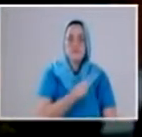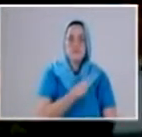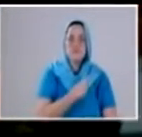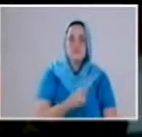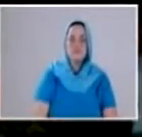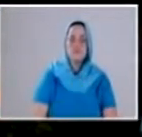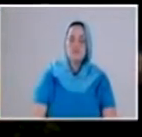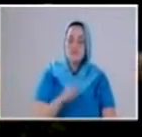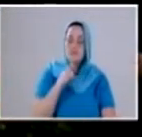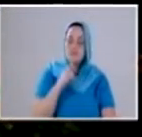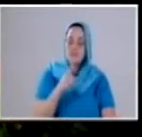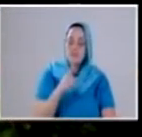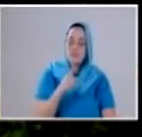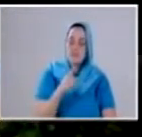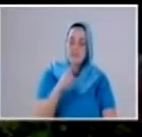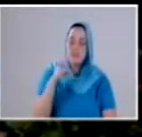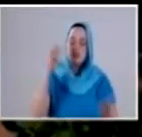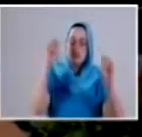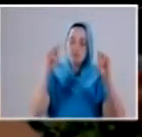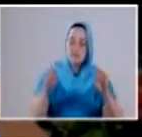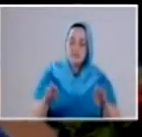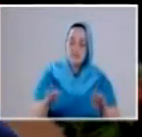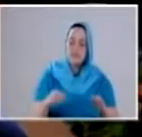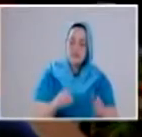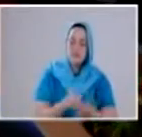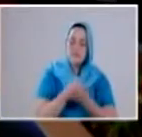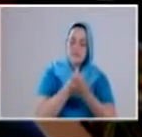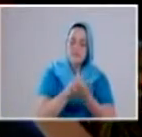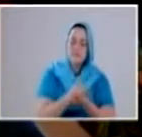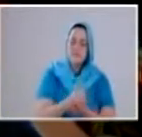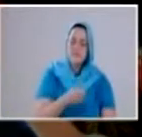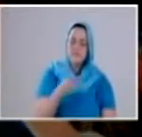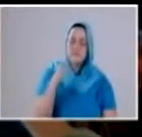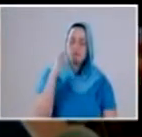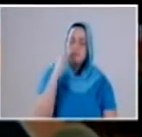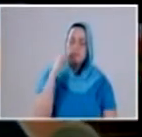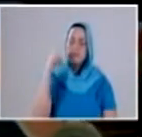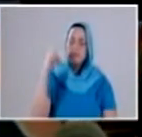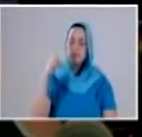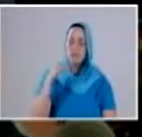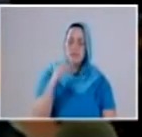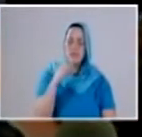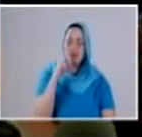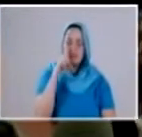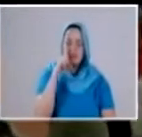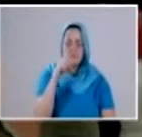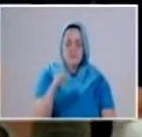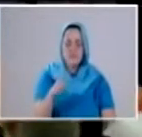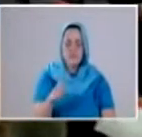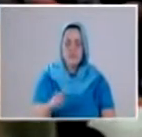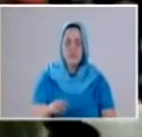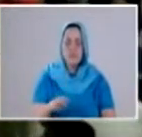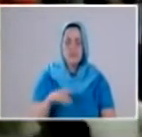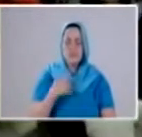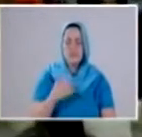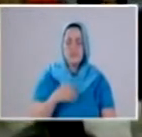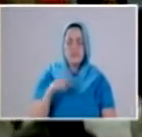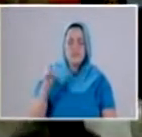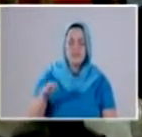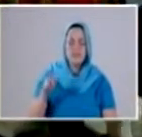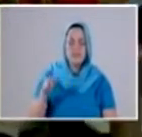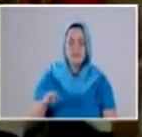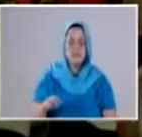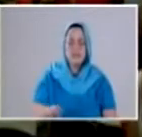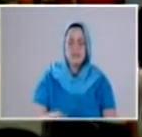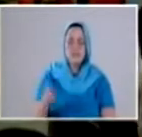la persona que le va a ministrar. Padre, mira a las personas que se sienten tan necesitadas y vienen al frente